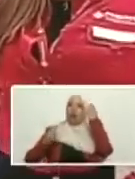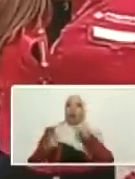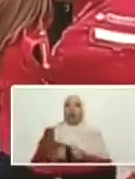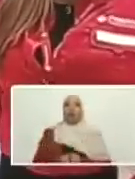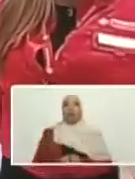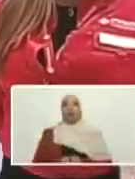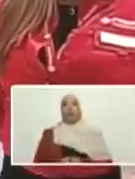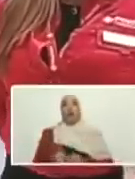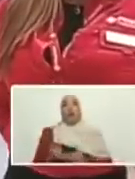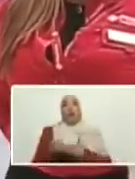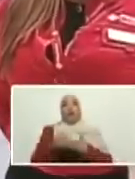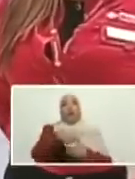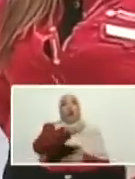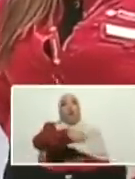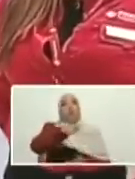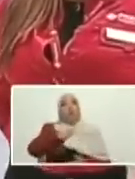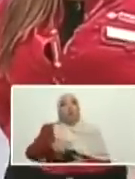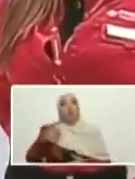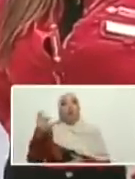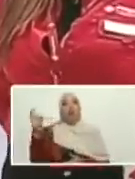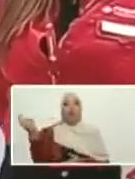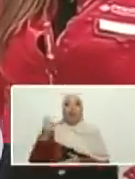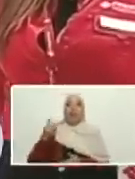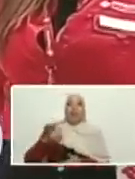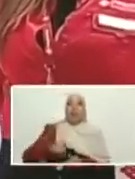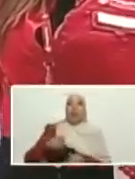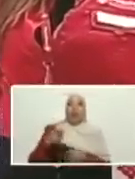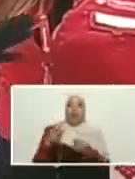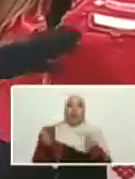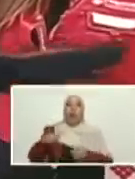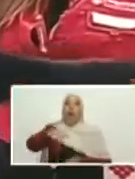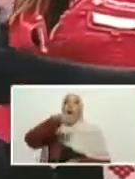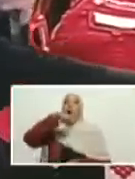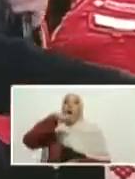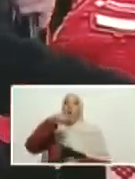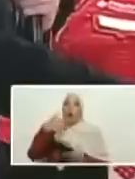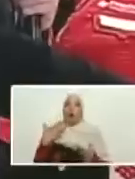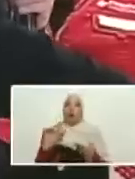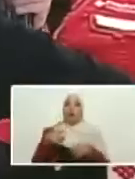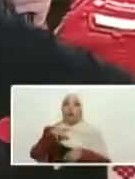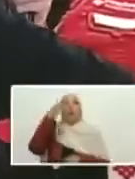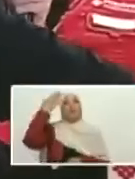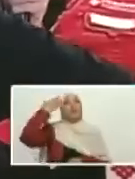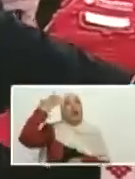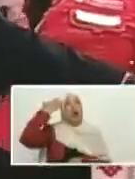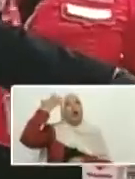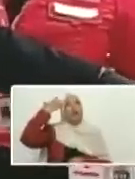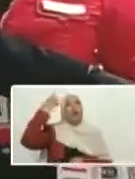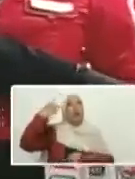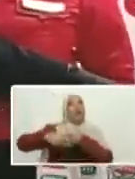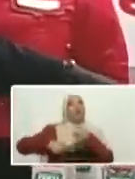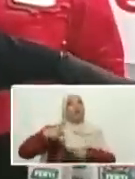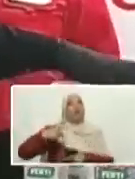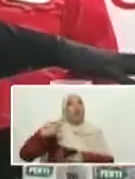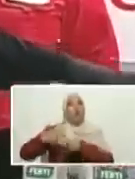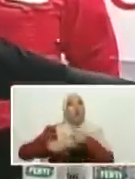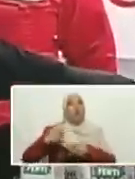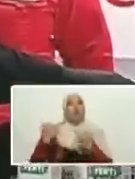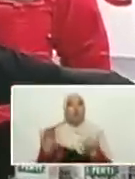satisfacción de las necesidades básicas de nuestro pueblo. Correcto. ¿No? Y bueno, usted ya sabe, porque usted ha sido un promotor de este